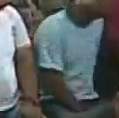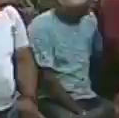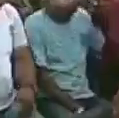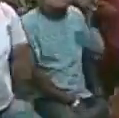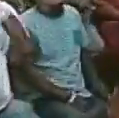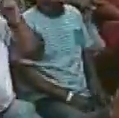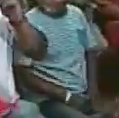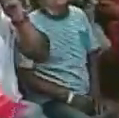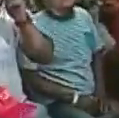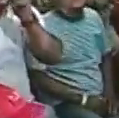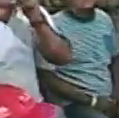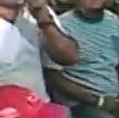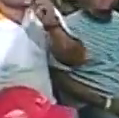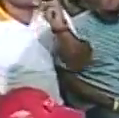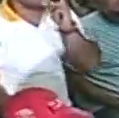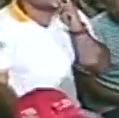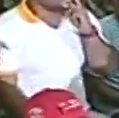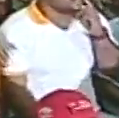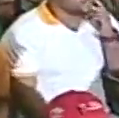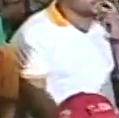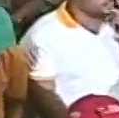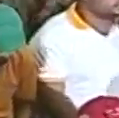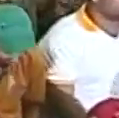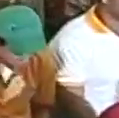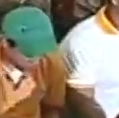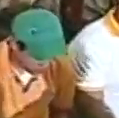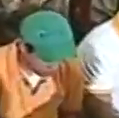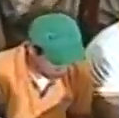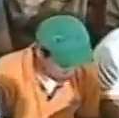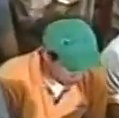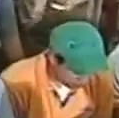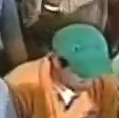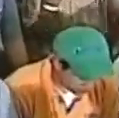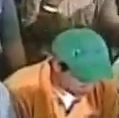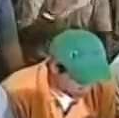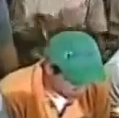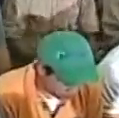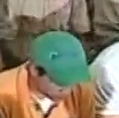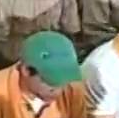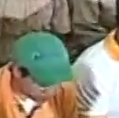Azúcar de un kilo, después de haber pasado por el proceso de siembra, distinto a lo que hace Lorenzo.